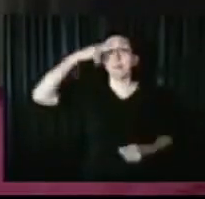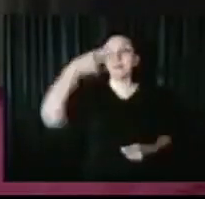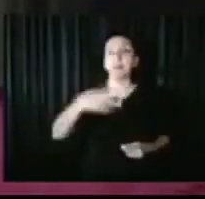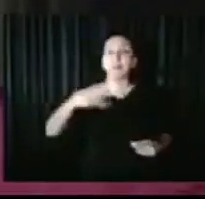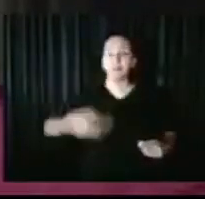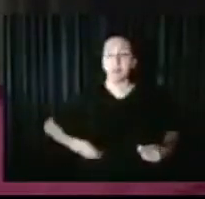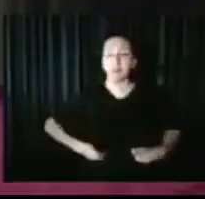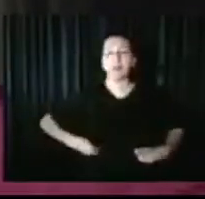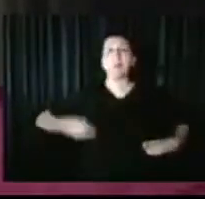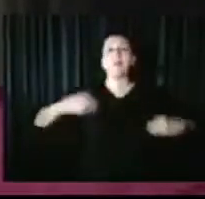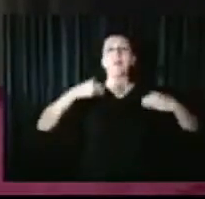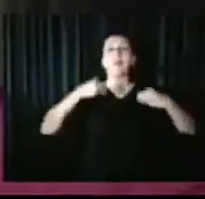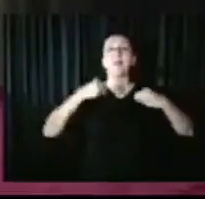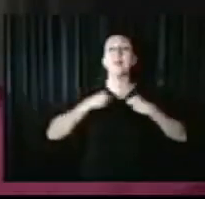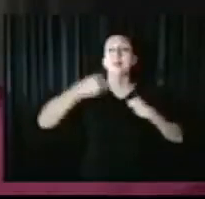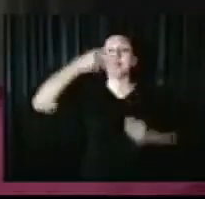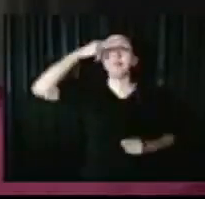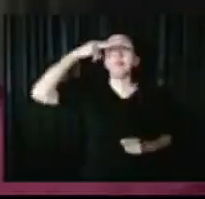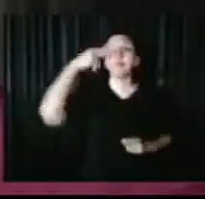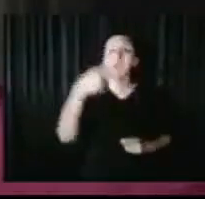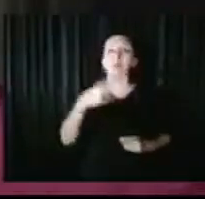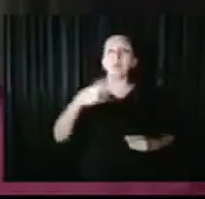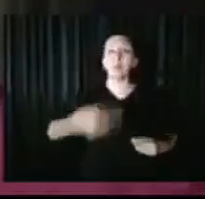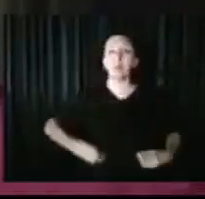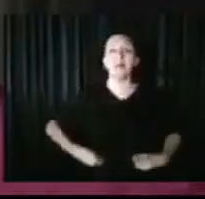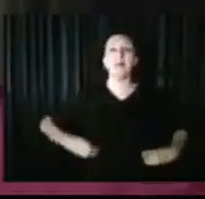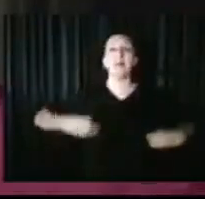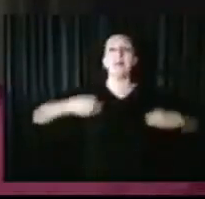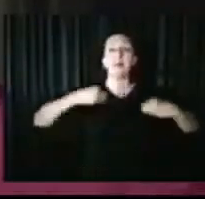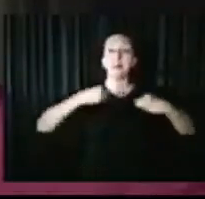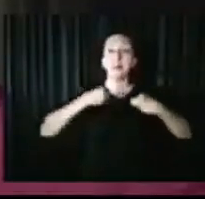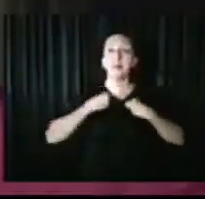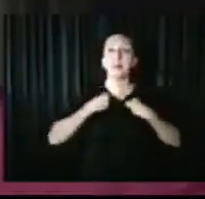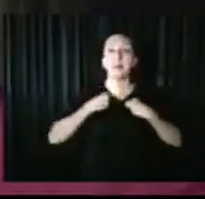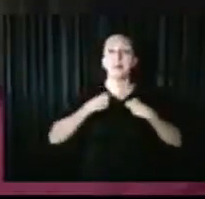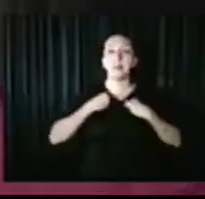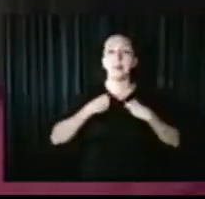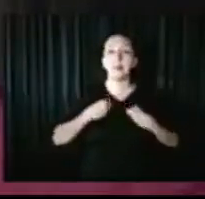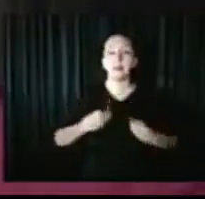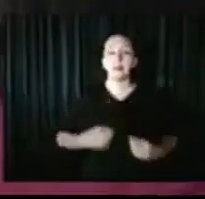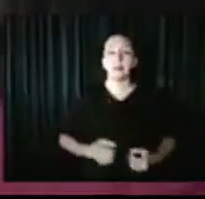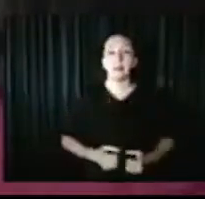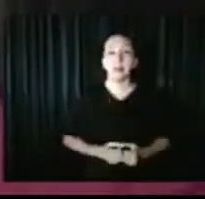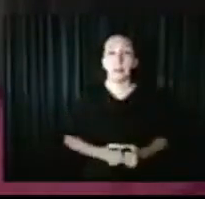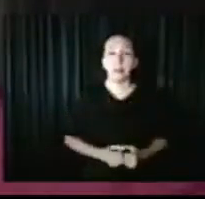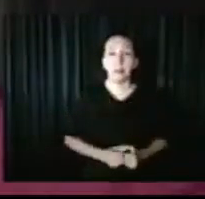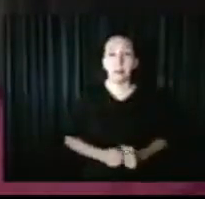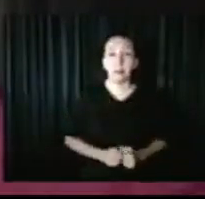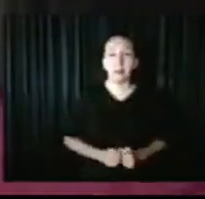Rosarito, Baja California. ¡Viva México! ¡Viva!